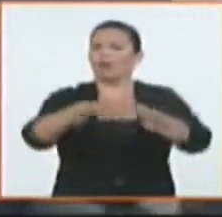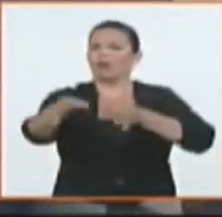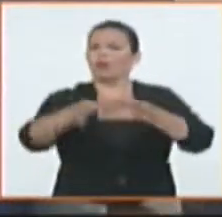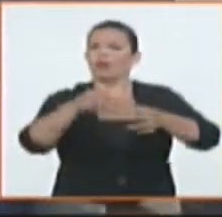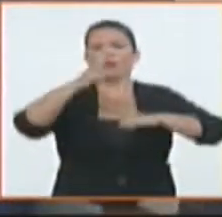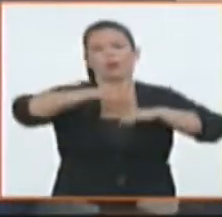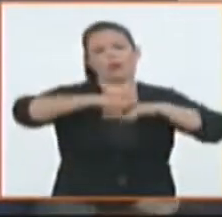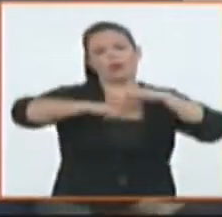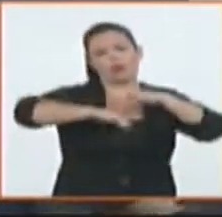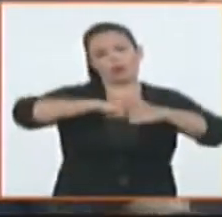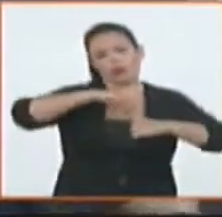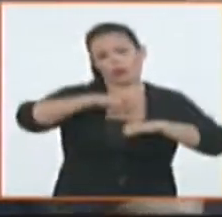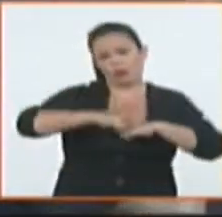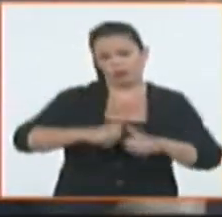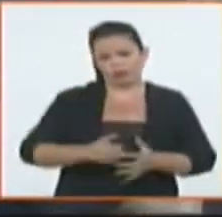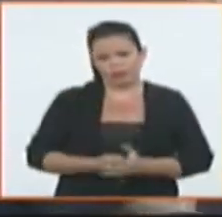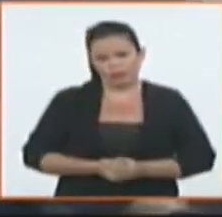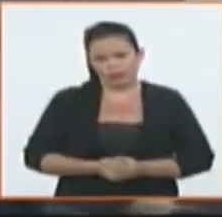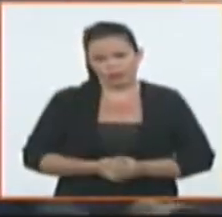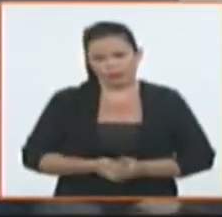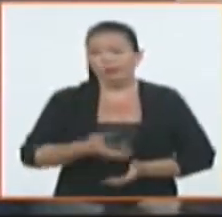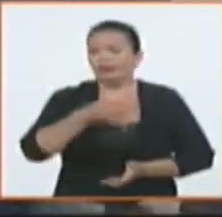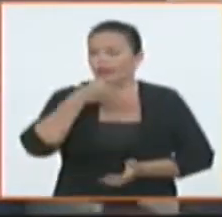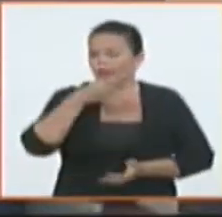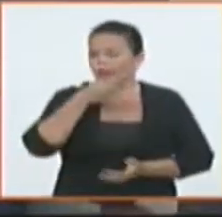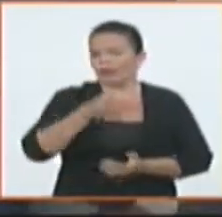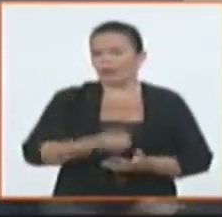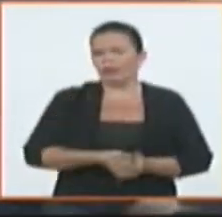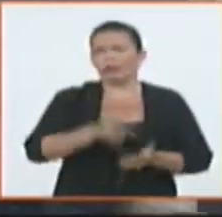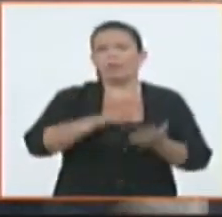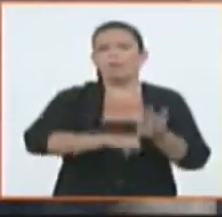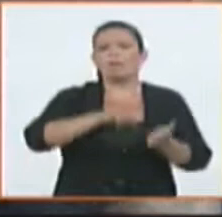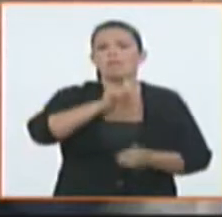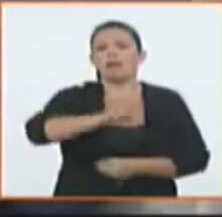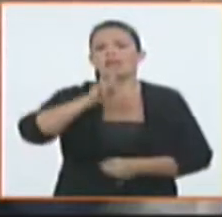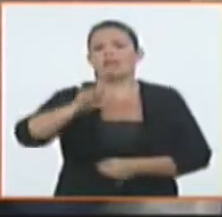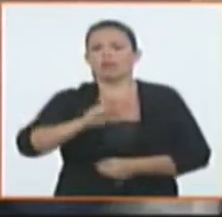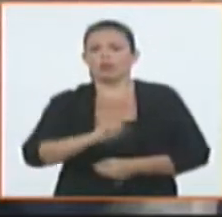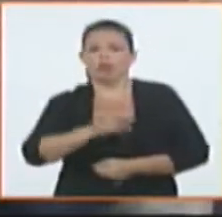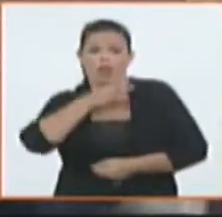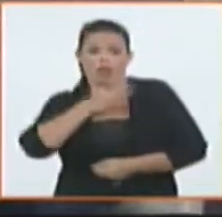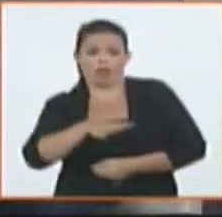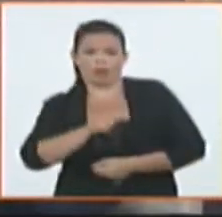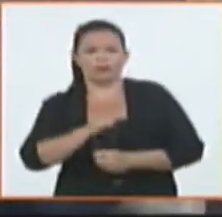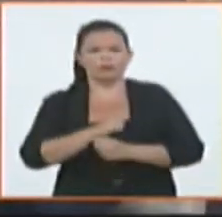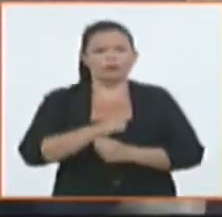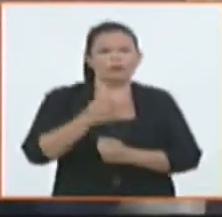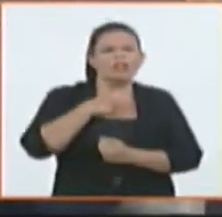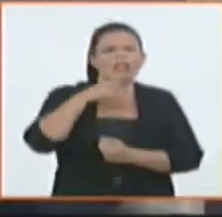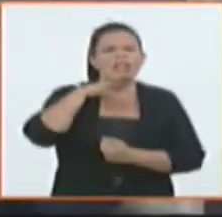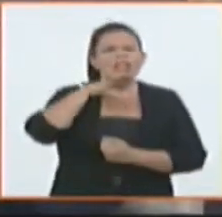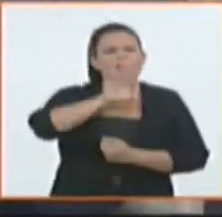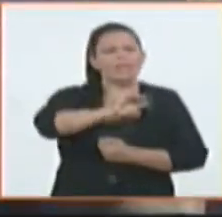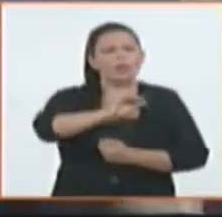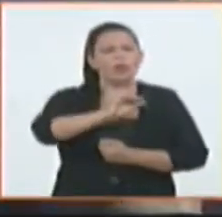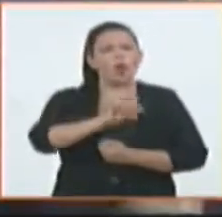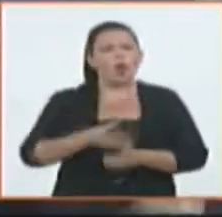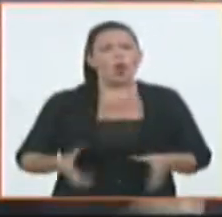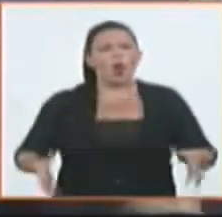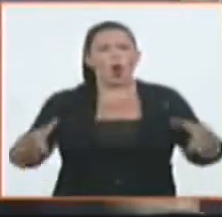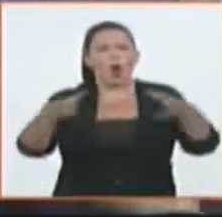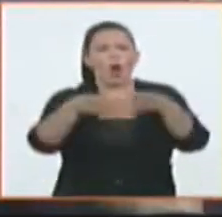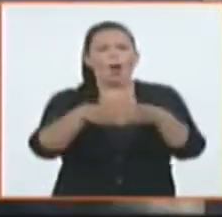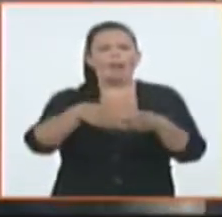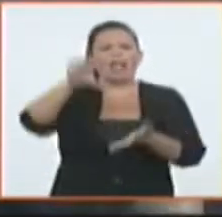por el partido. Cuando la gente le hablan de comité central, ¿en quién piensa la gente enseguida? La gente piensa en